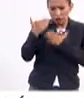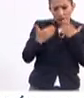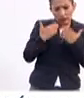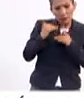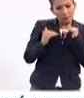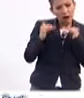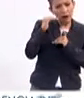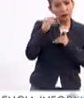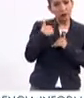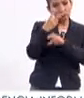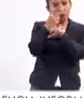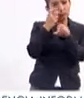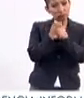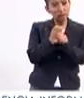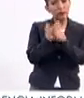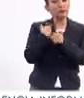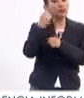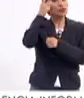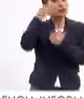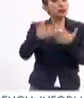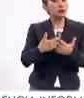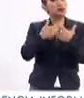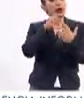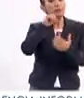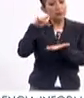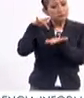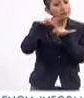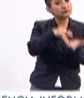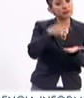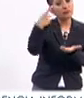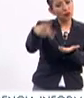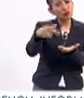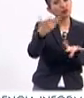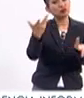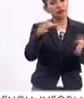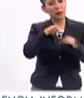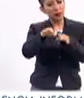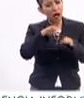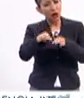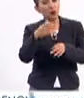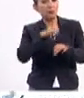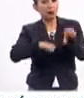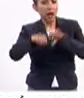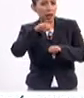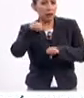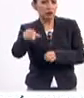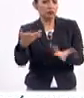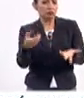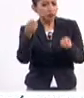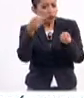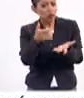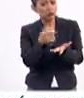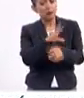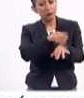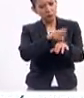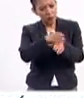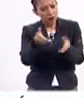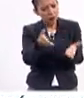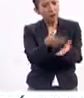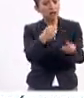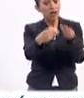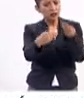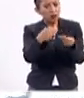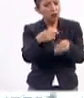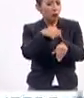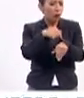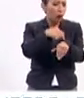Y queremos invitar a los empresarios que también apoyen a sus compañeros de trabajo, que les apoyen con